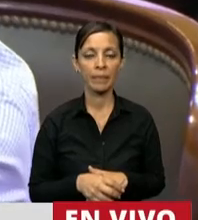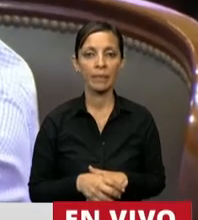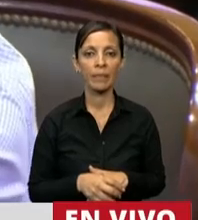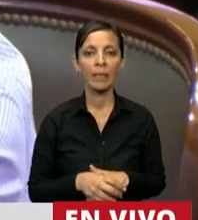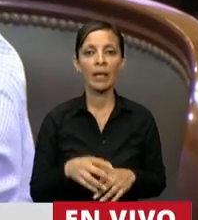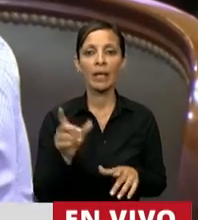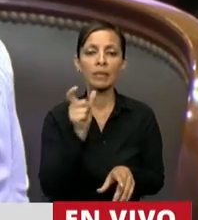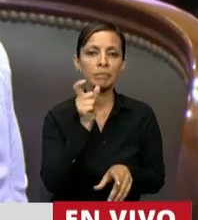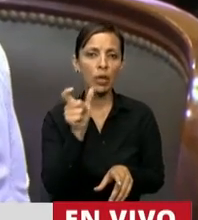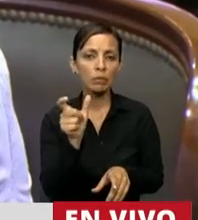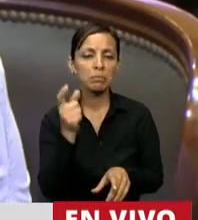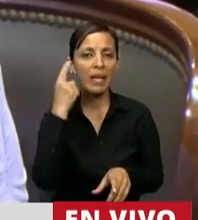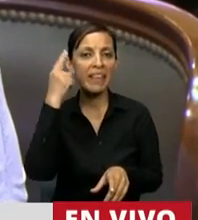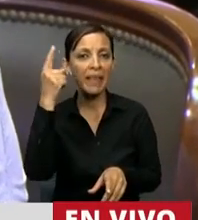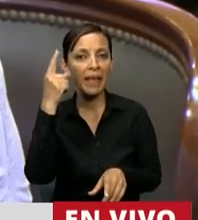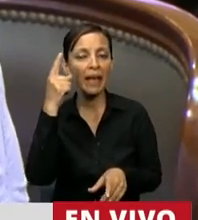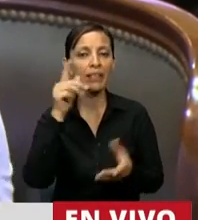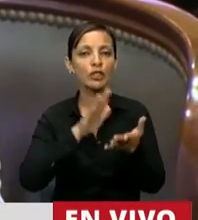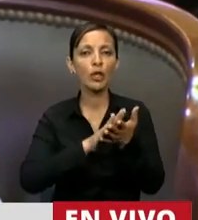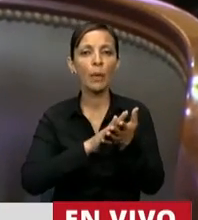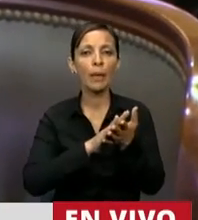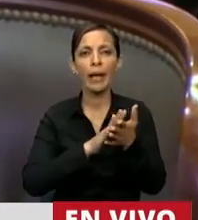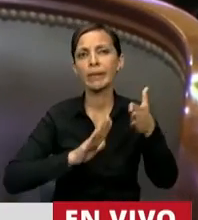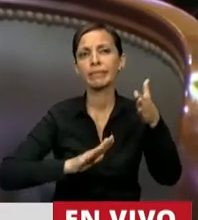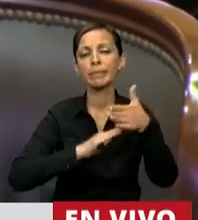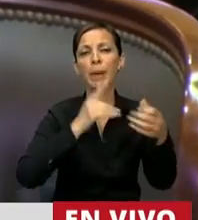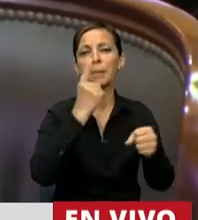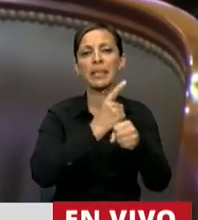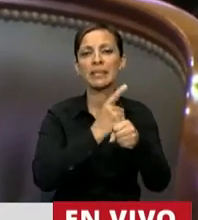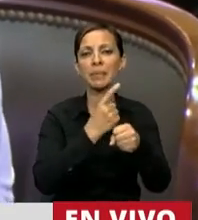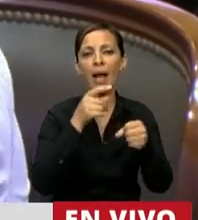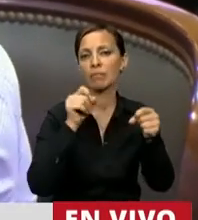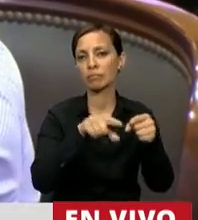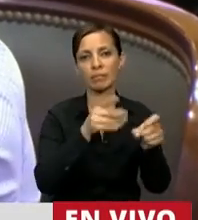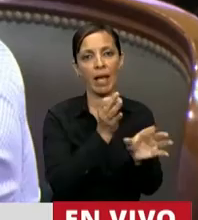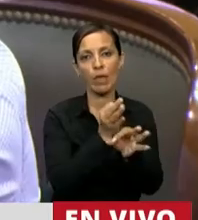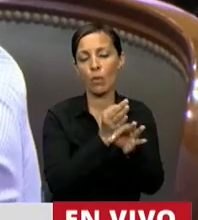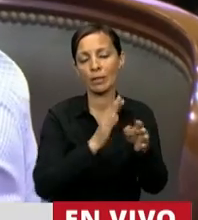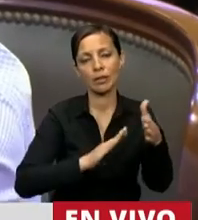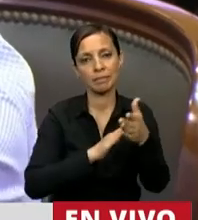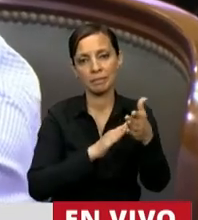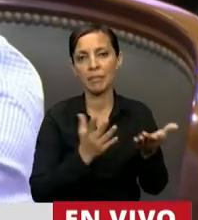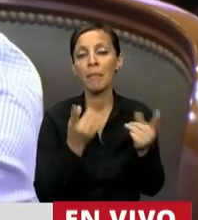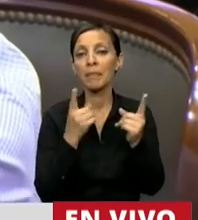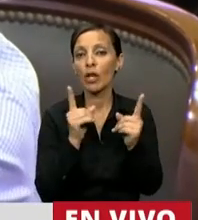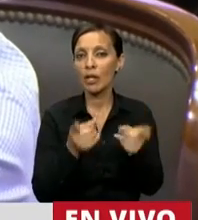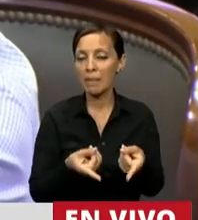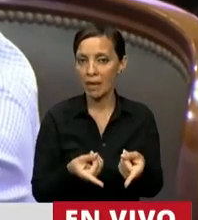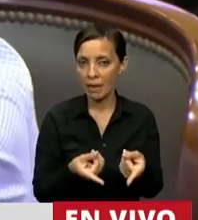el concepto y la idea que tenemos de la cuestión central y esencial de la educación, pero a su